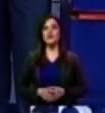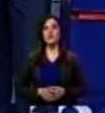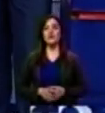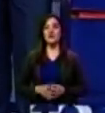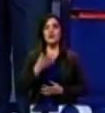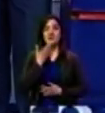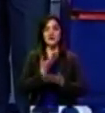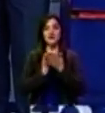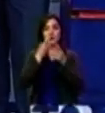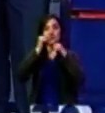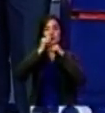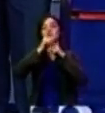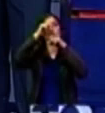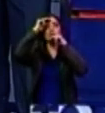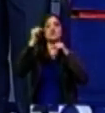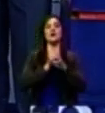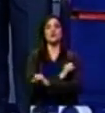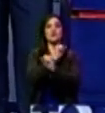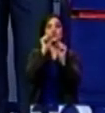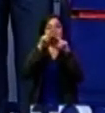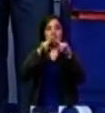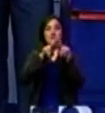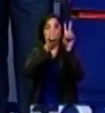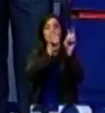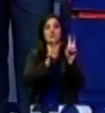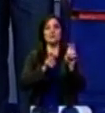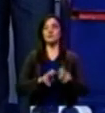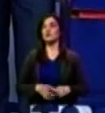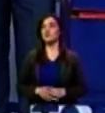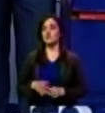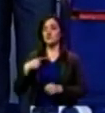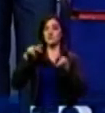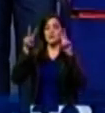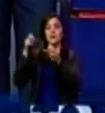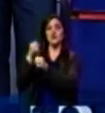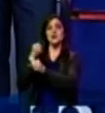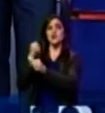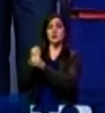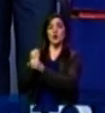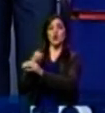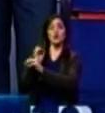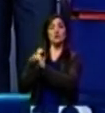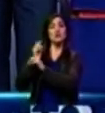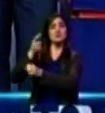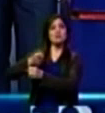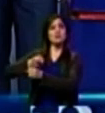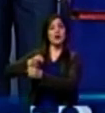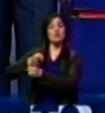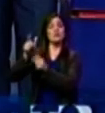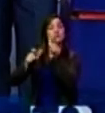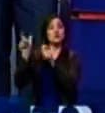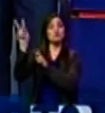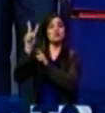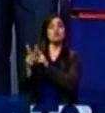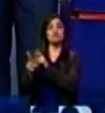Gracias por acompañarnos en esta mañana. Revisamos algunos titulares. La explotación laboral y la trata de personas afecta a